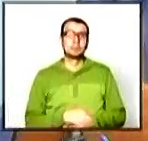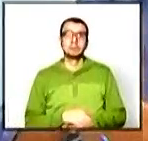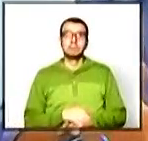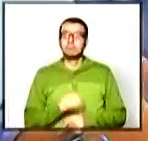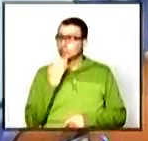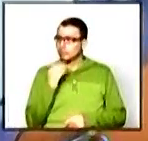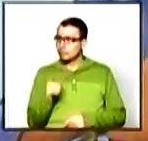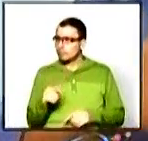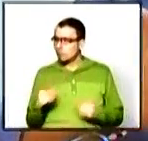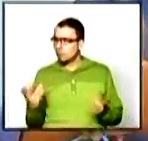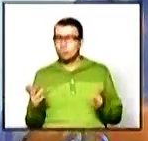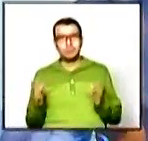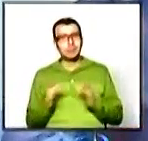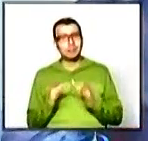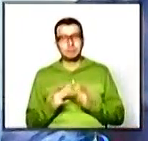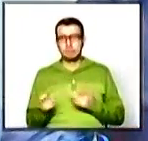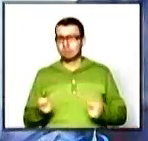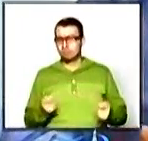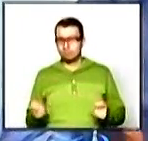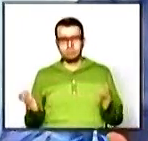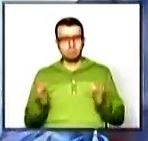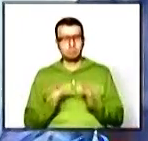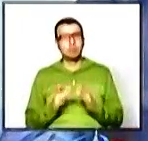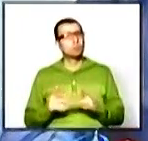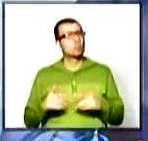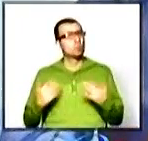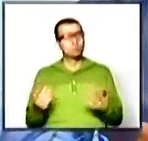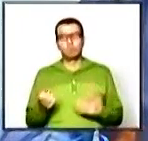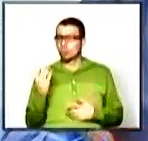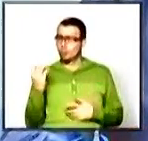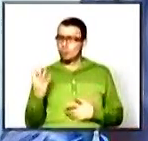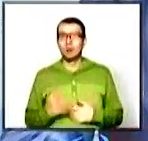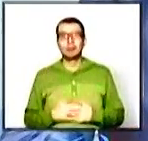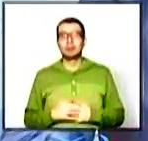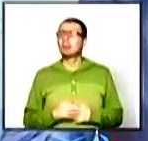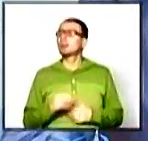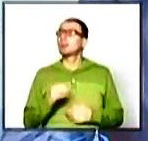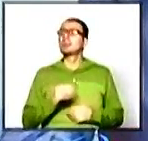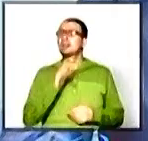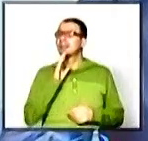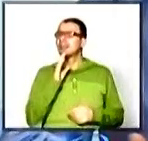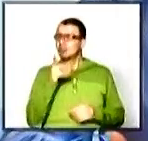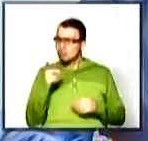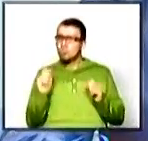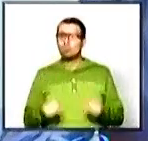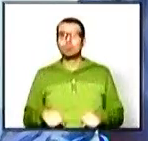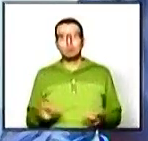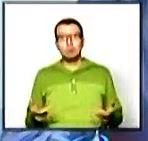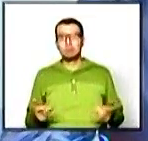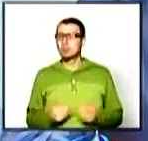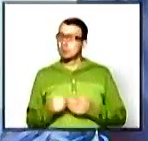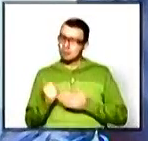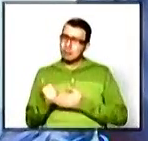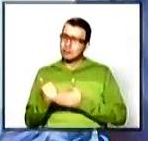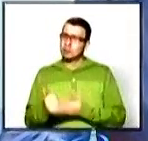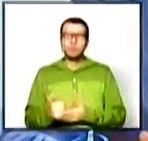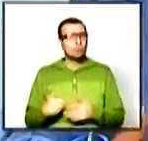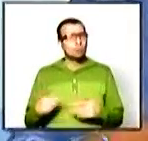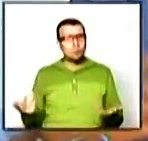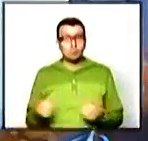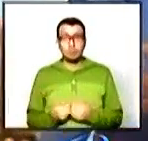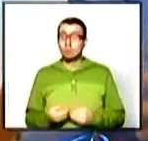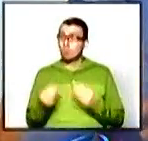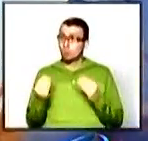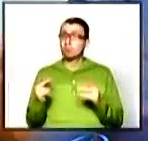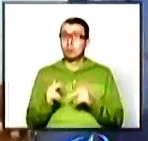terapia reconectiva? ¿Cuántas terapias? ¿Cómo se debe hacer? ¿Qué tipo de personas lo pueden hacer? ¿Qué beneficios tiene? Muchas